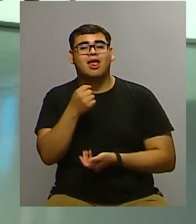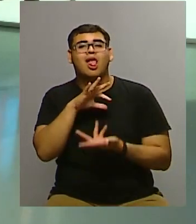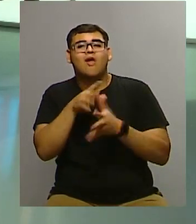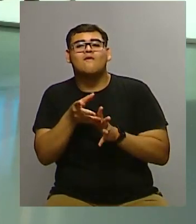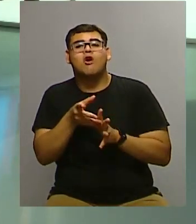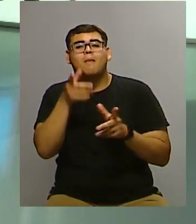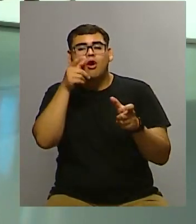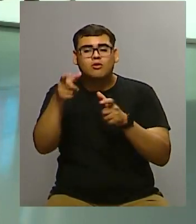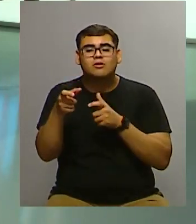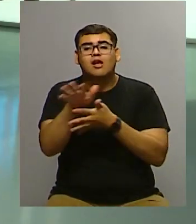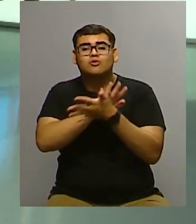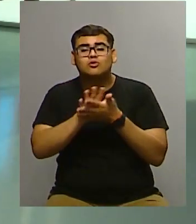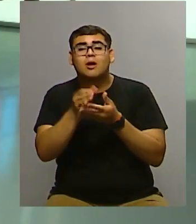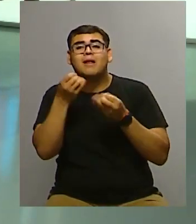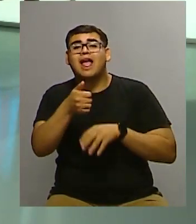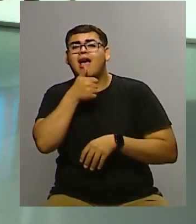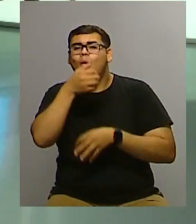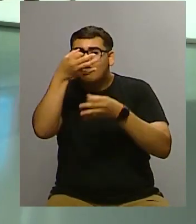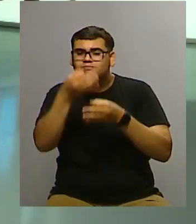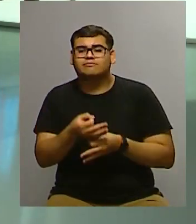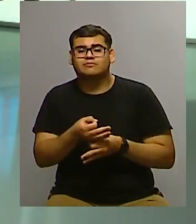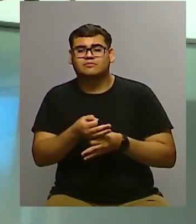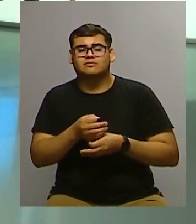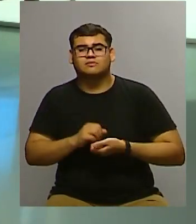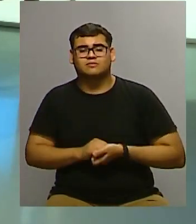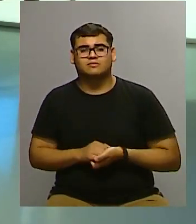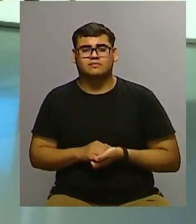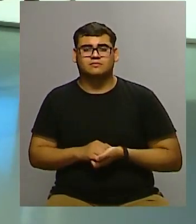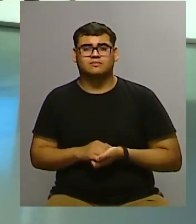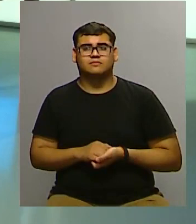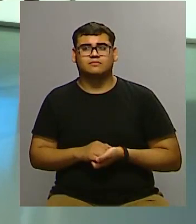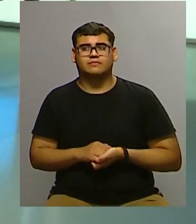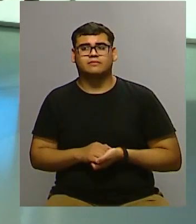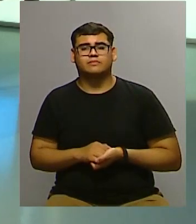para que el agua alcance. Desde el Gobierno Nacional tenemos la